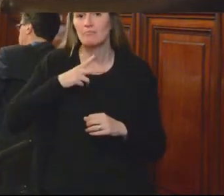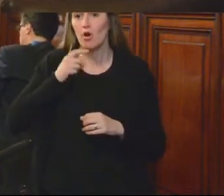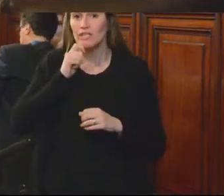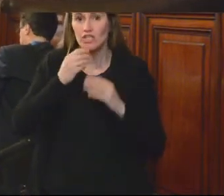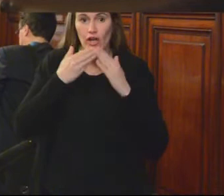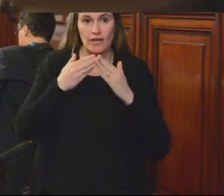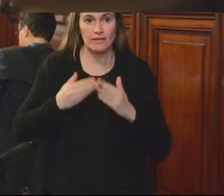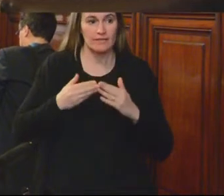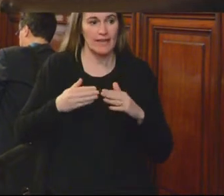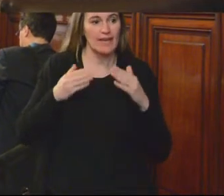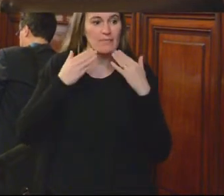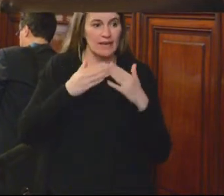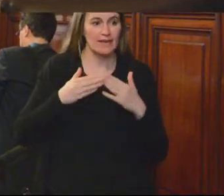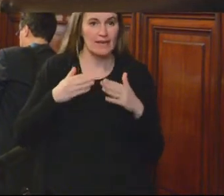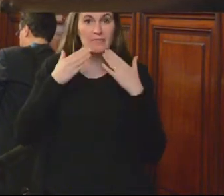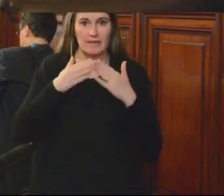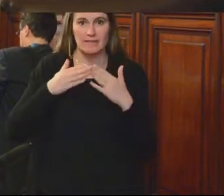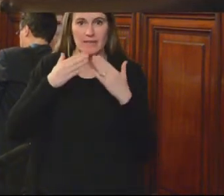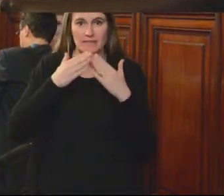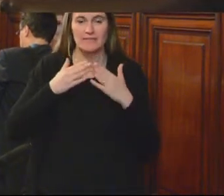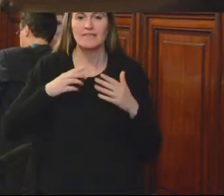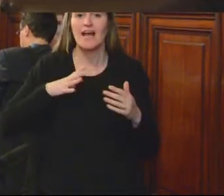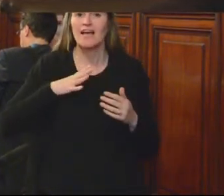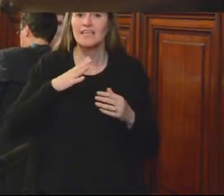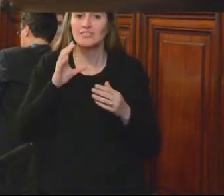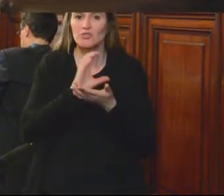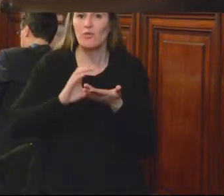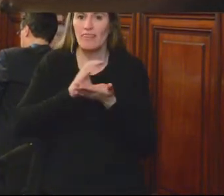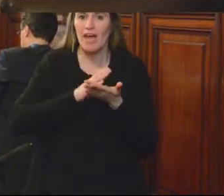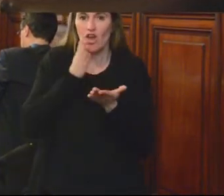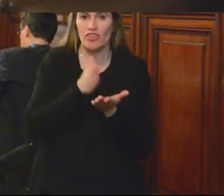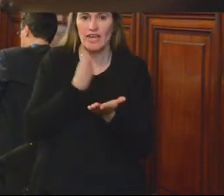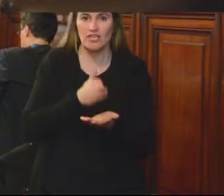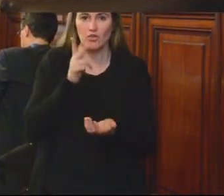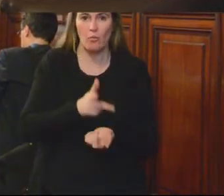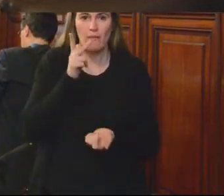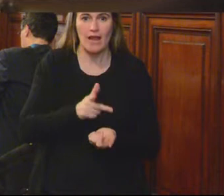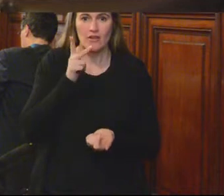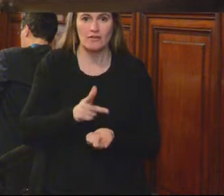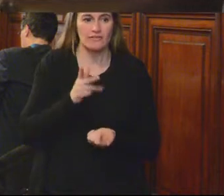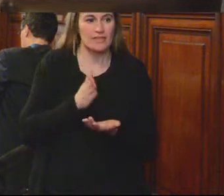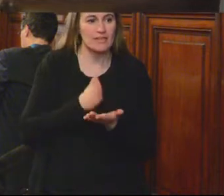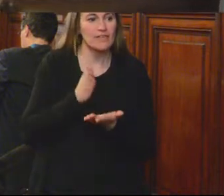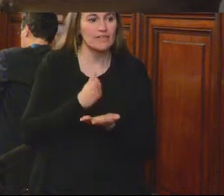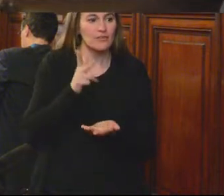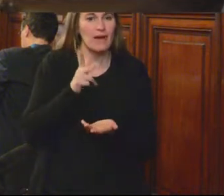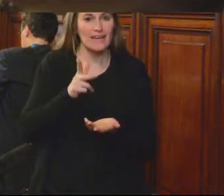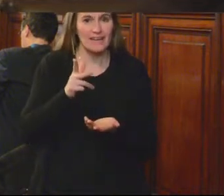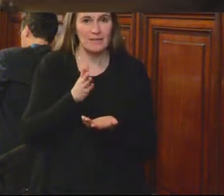por nuestra organización CEPAS con el apoyo de la Red Activistas Ciudadanos por los Derechos Humanos. Este análisis se enfoca en los